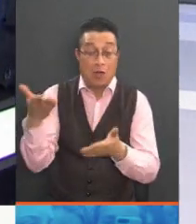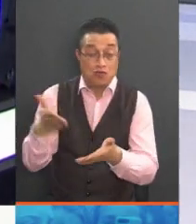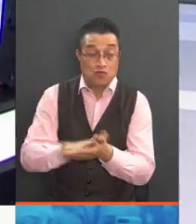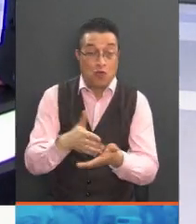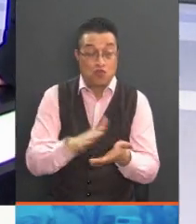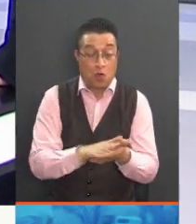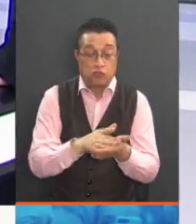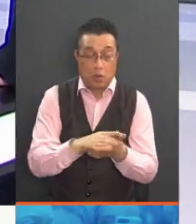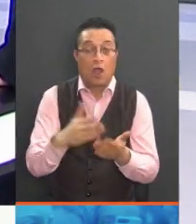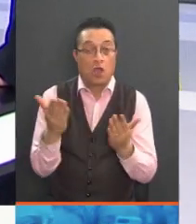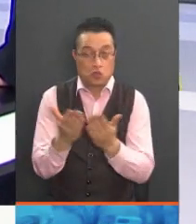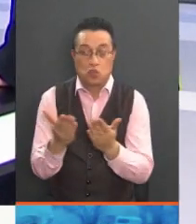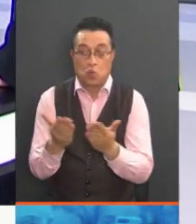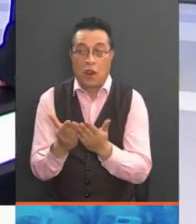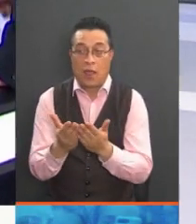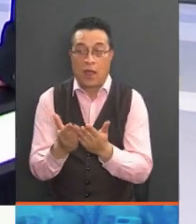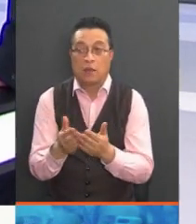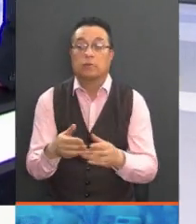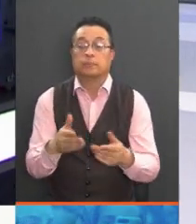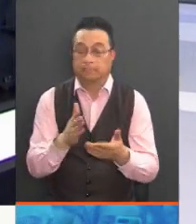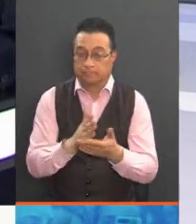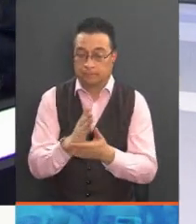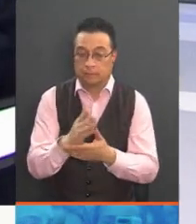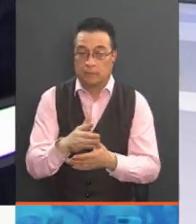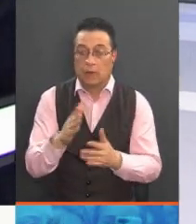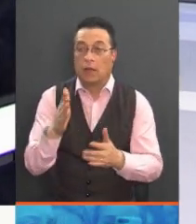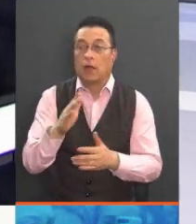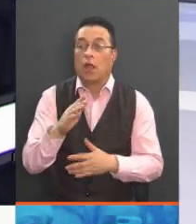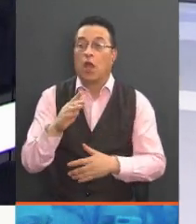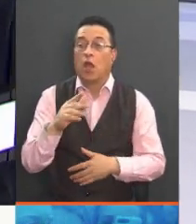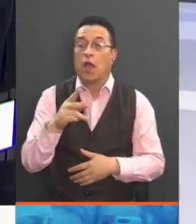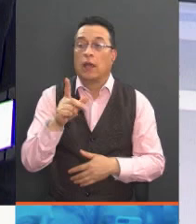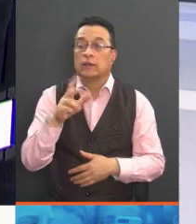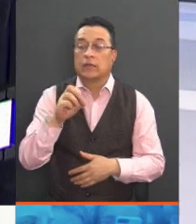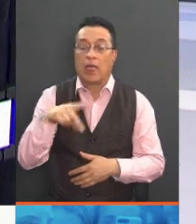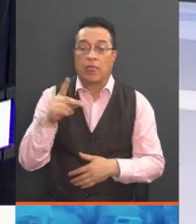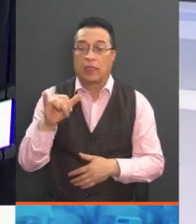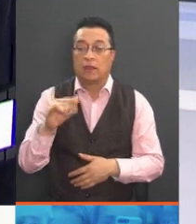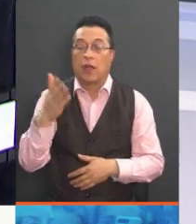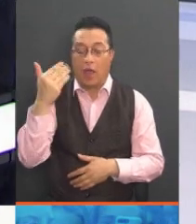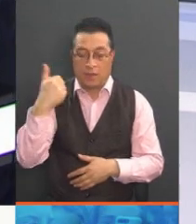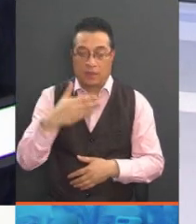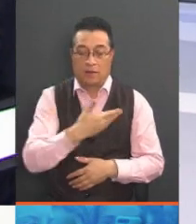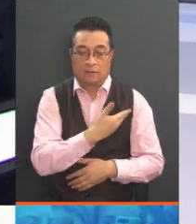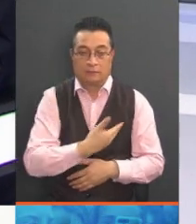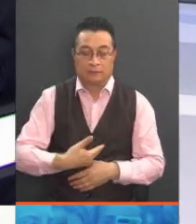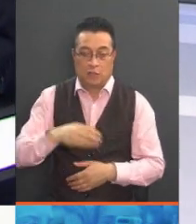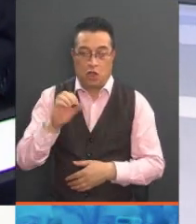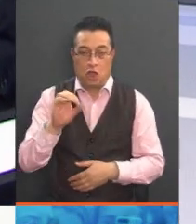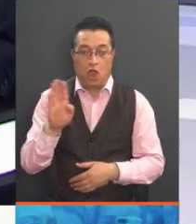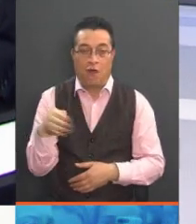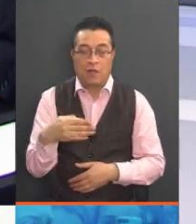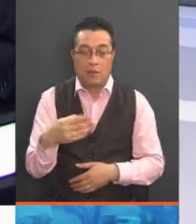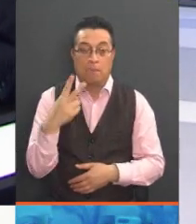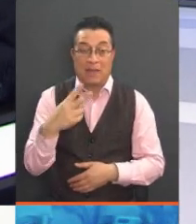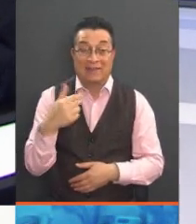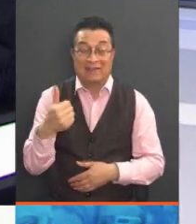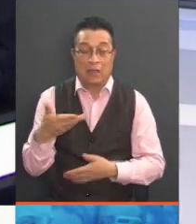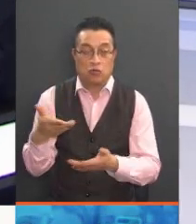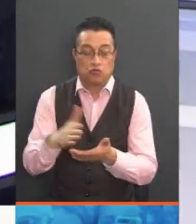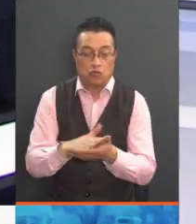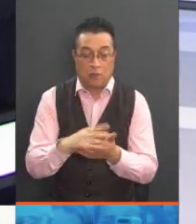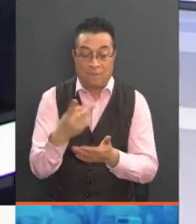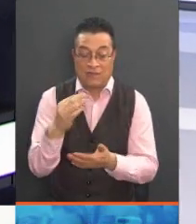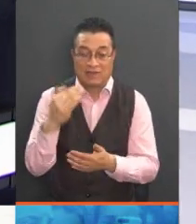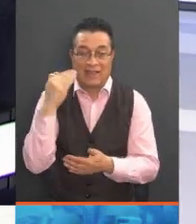en colegios. Empezamos por Sandy Hook, ocurrido durante el gobierno de Barack Obama. 26 muertos, 20 niños, en